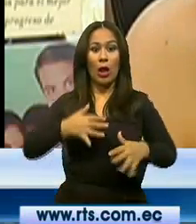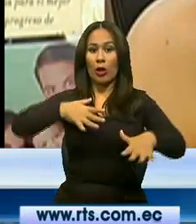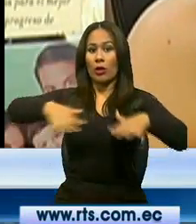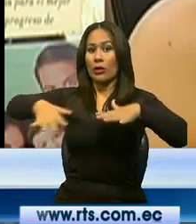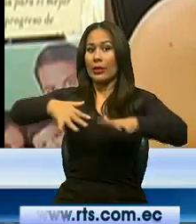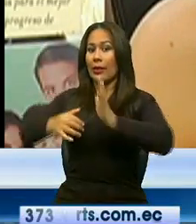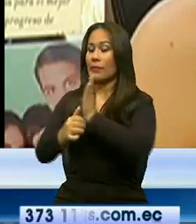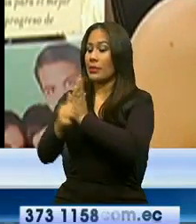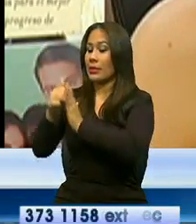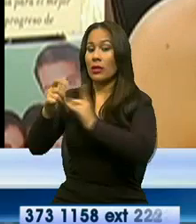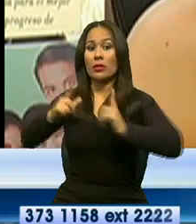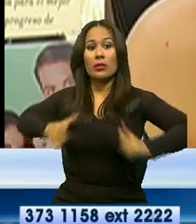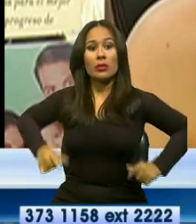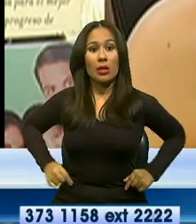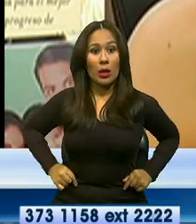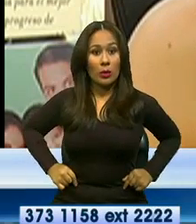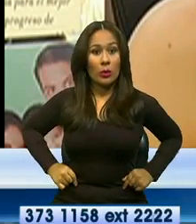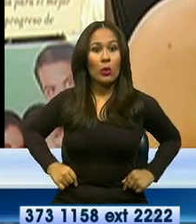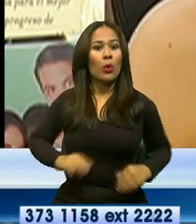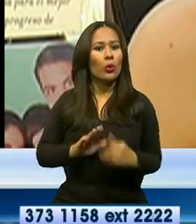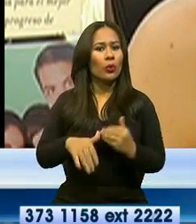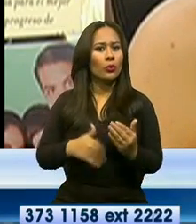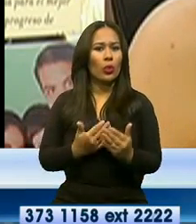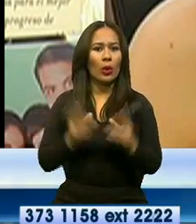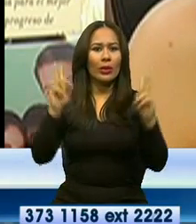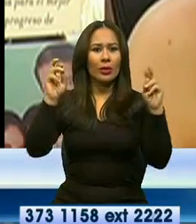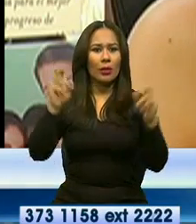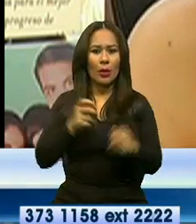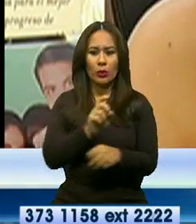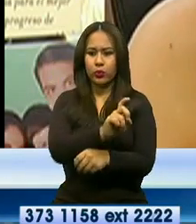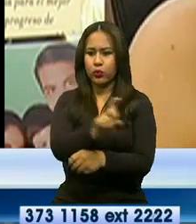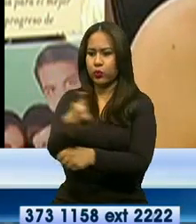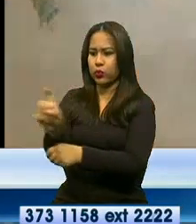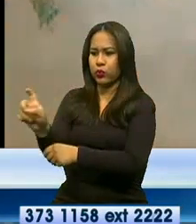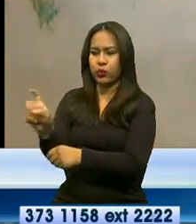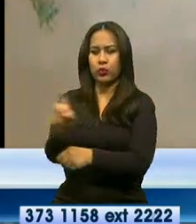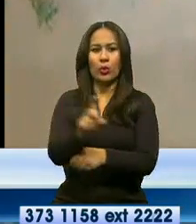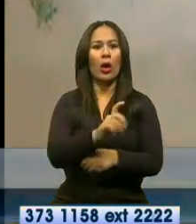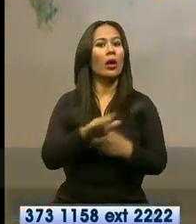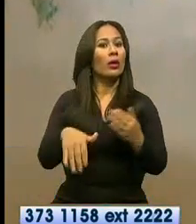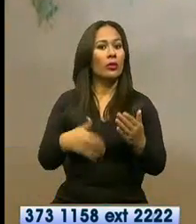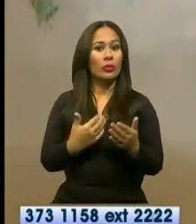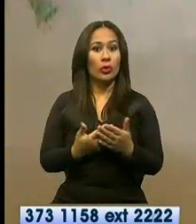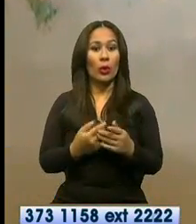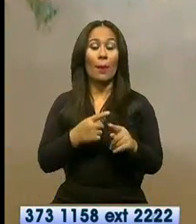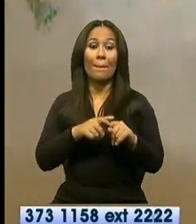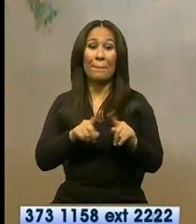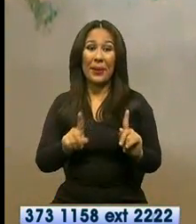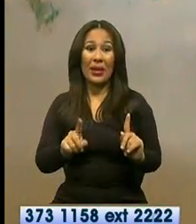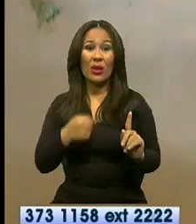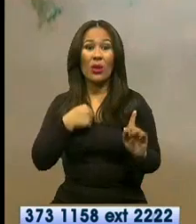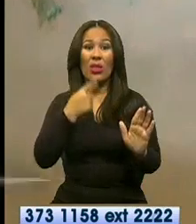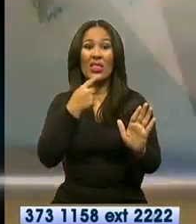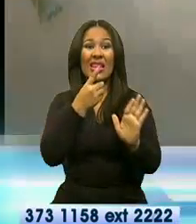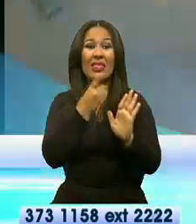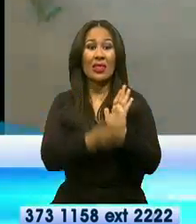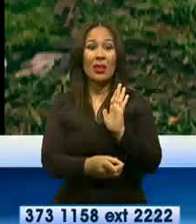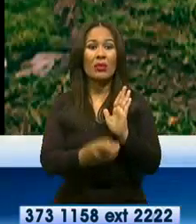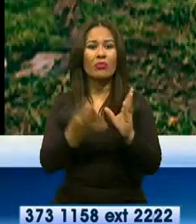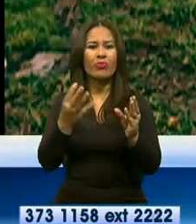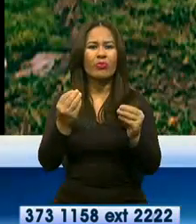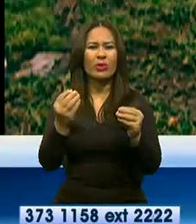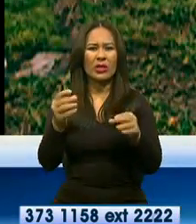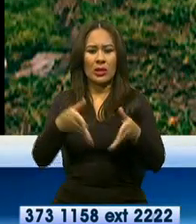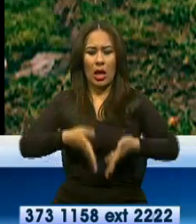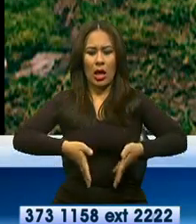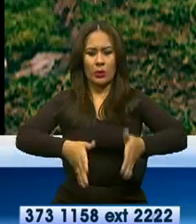Pública inmediatamente todo lo que corresponde a fumigación, brigadas médicas. Sin embargo, denunció que se detectaron casos como